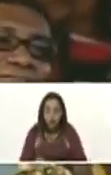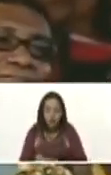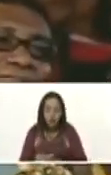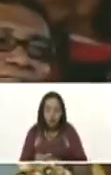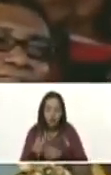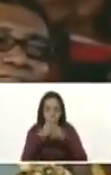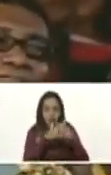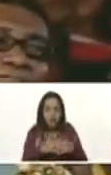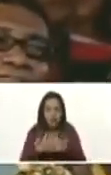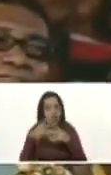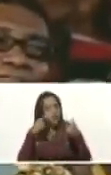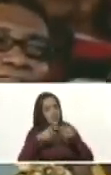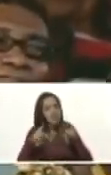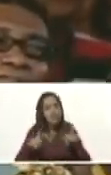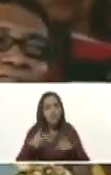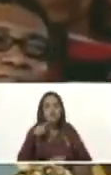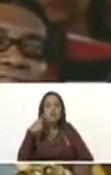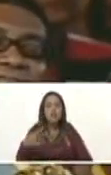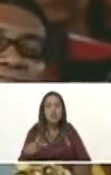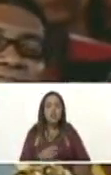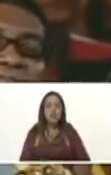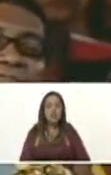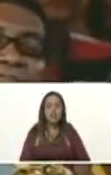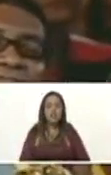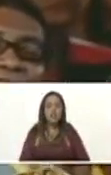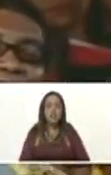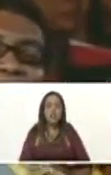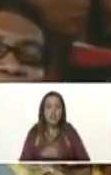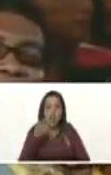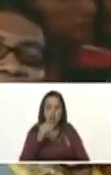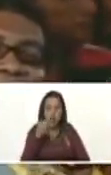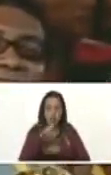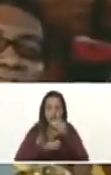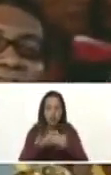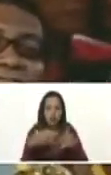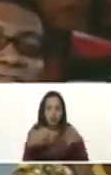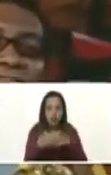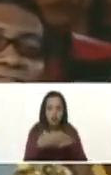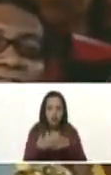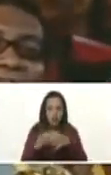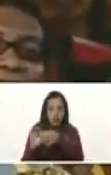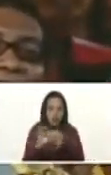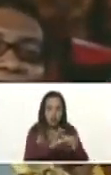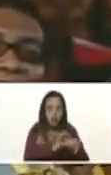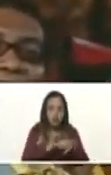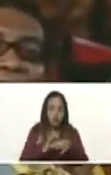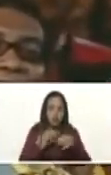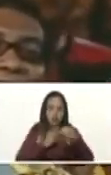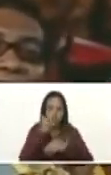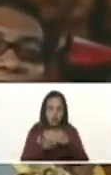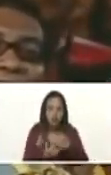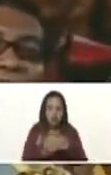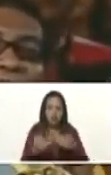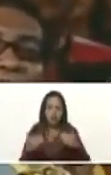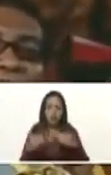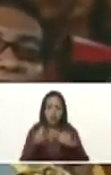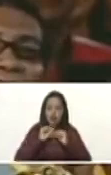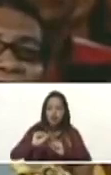imperialismo y sus políticas neoliberales. Será una organización articulada en un plan de lucha